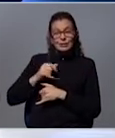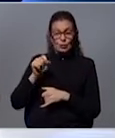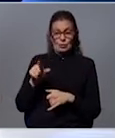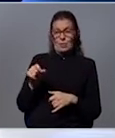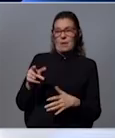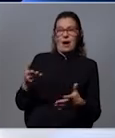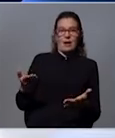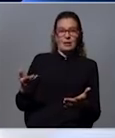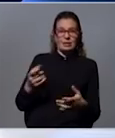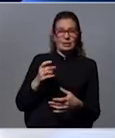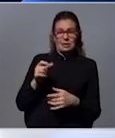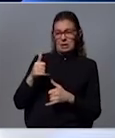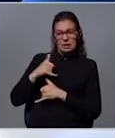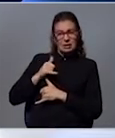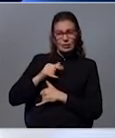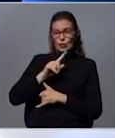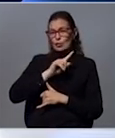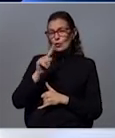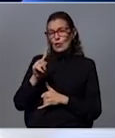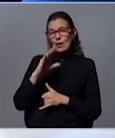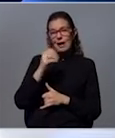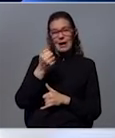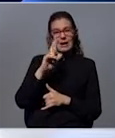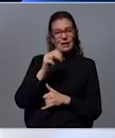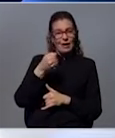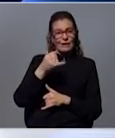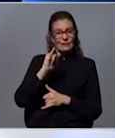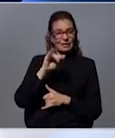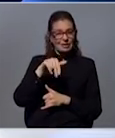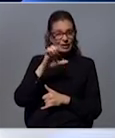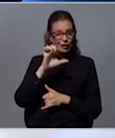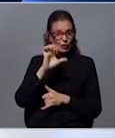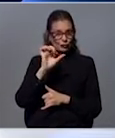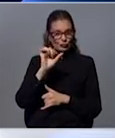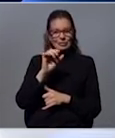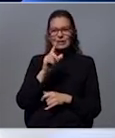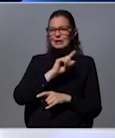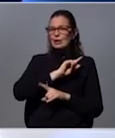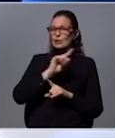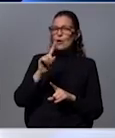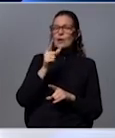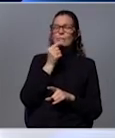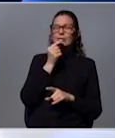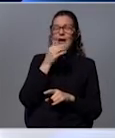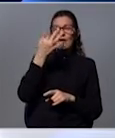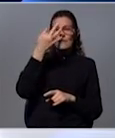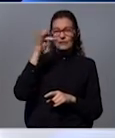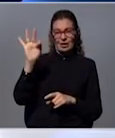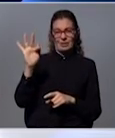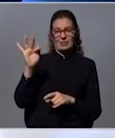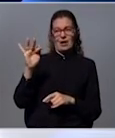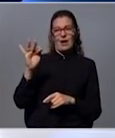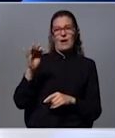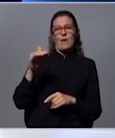así es el ejército no los carabineros ni la liga ni la ni la policía en francia en francia tenemos una guardia